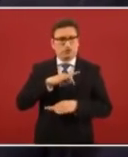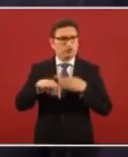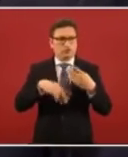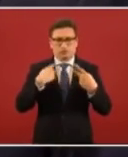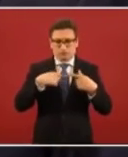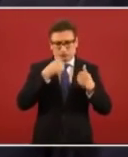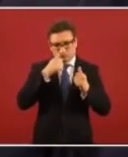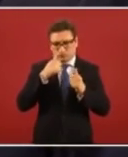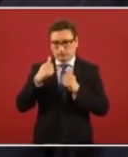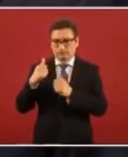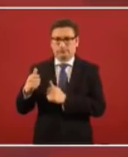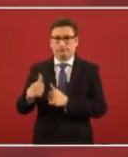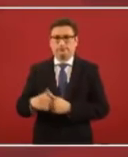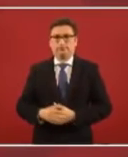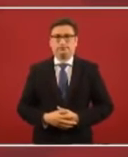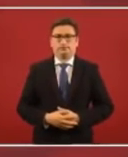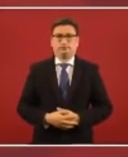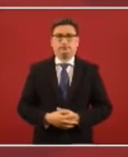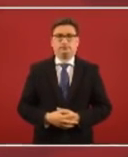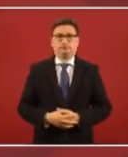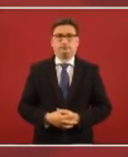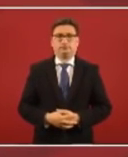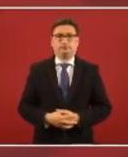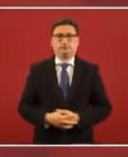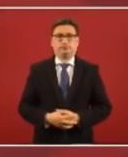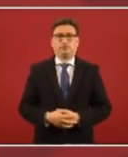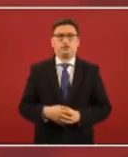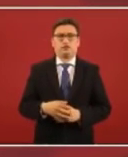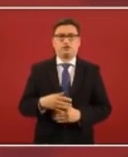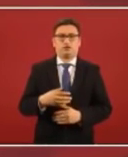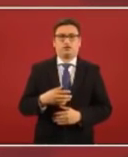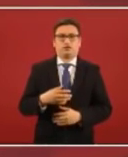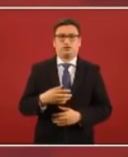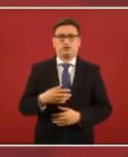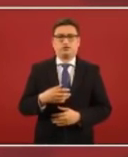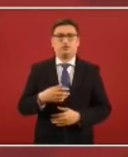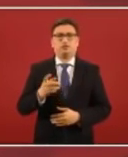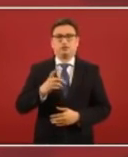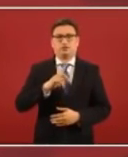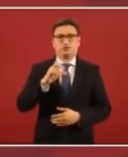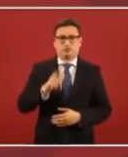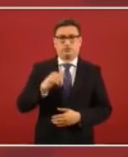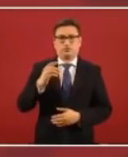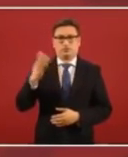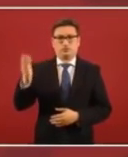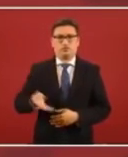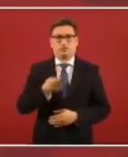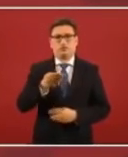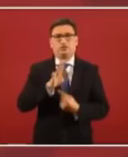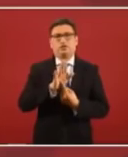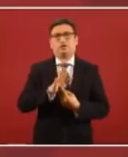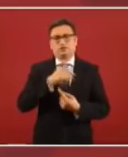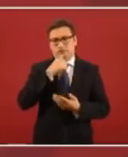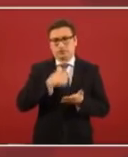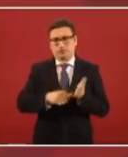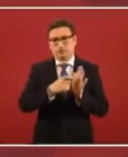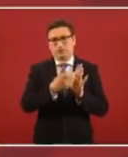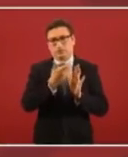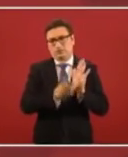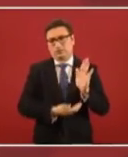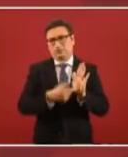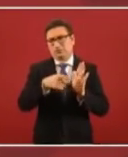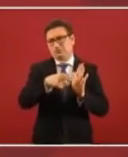todos los mexicanos. Entonces, al momento que les entregue la carta, ahí